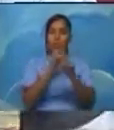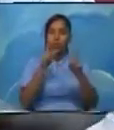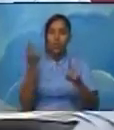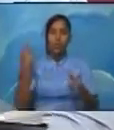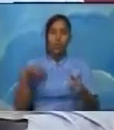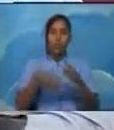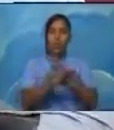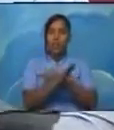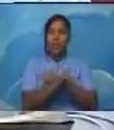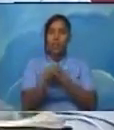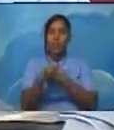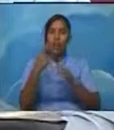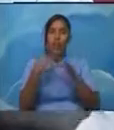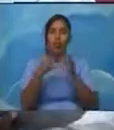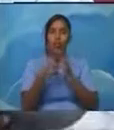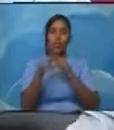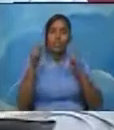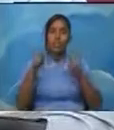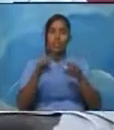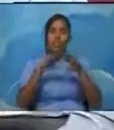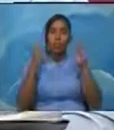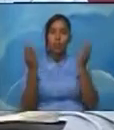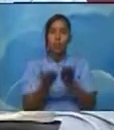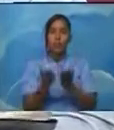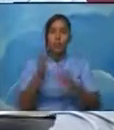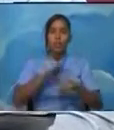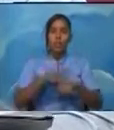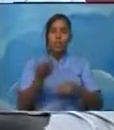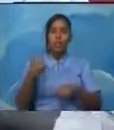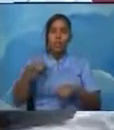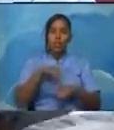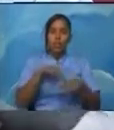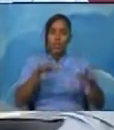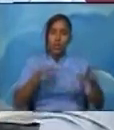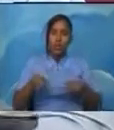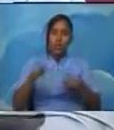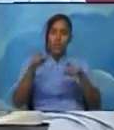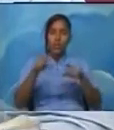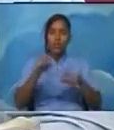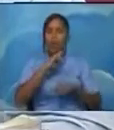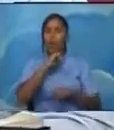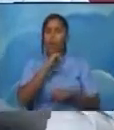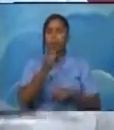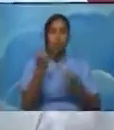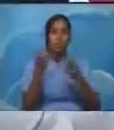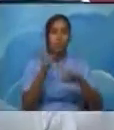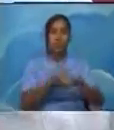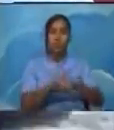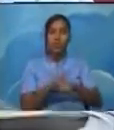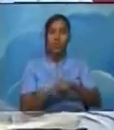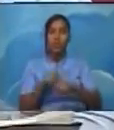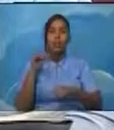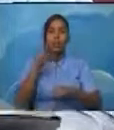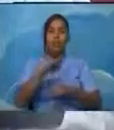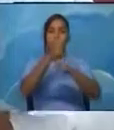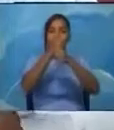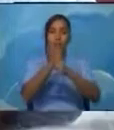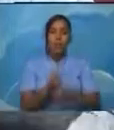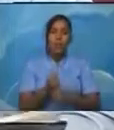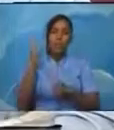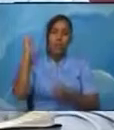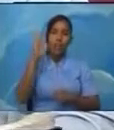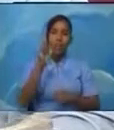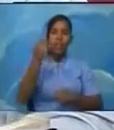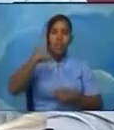que irnos ligando mucho a las cosas de este mundo, porque nuestra estadía en este lugar no es por mucho tiempo. Estamos esperando